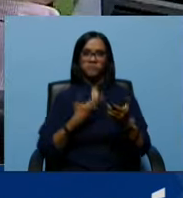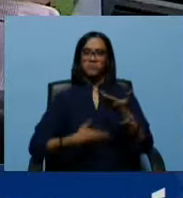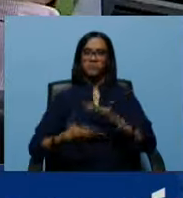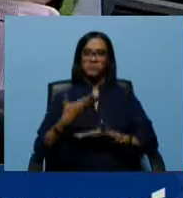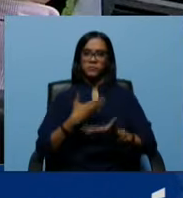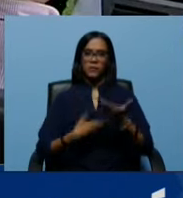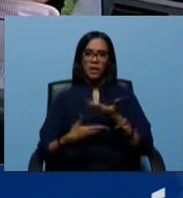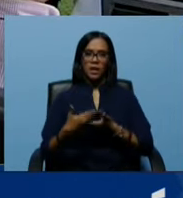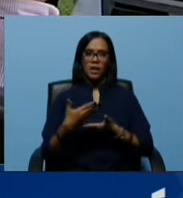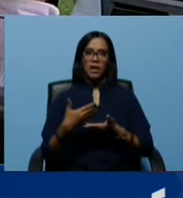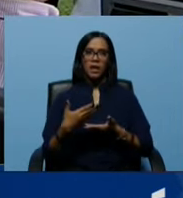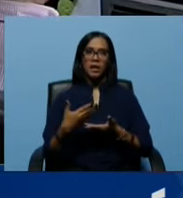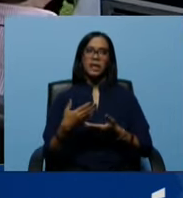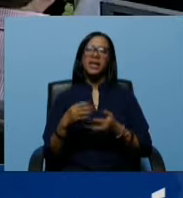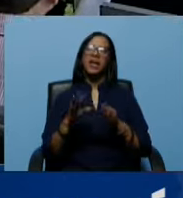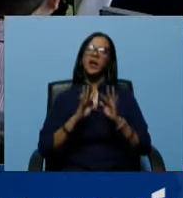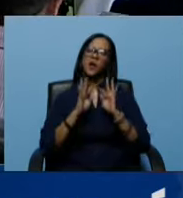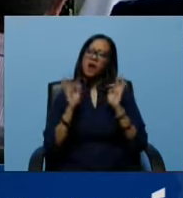que era una forma